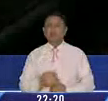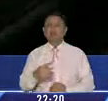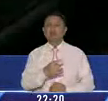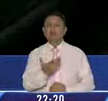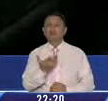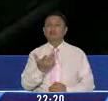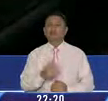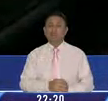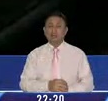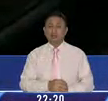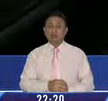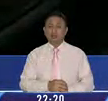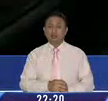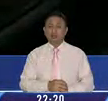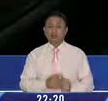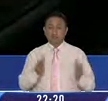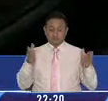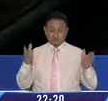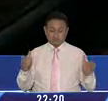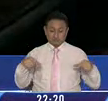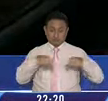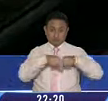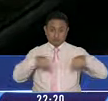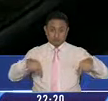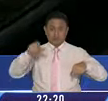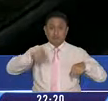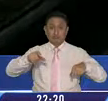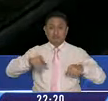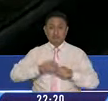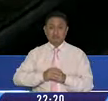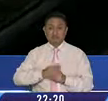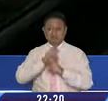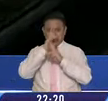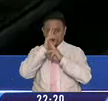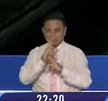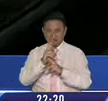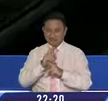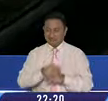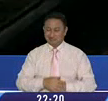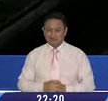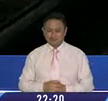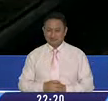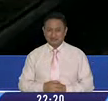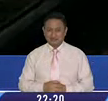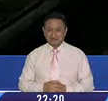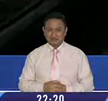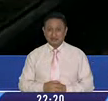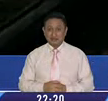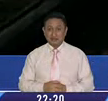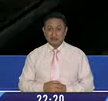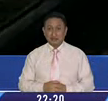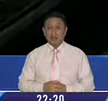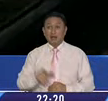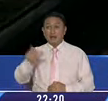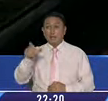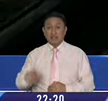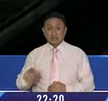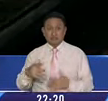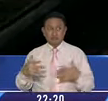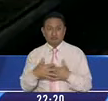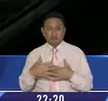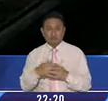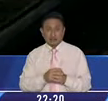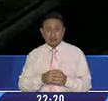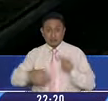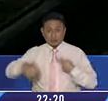ocurrieron justo en este tramo. Dicen que los delincuentes no respetan a nada ni a nadie, que tienen miedo de actuar los vecinos por temor a